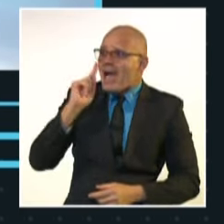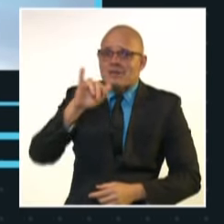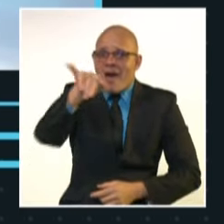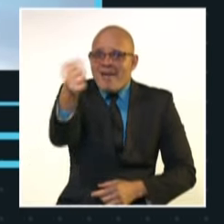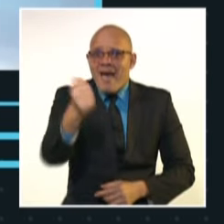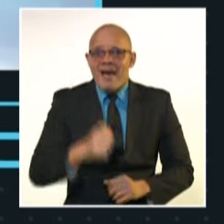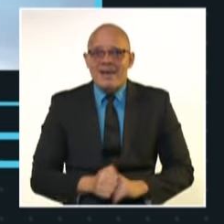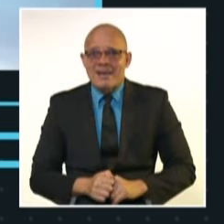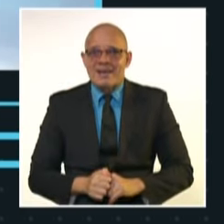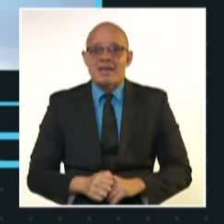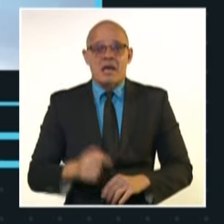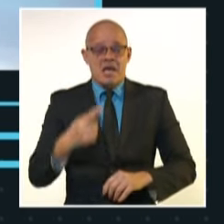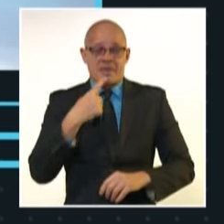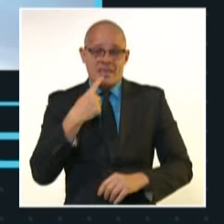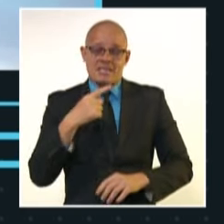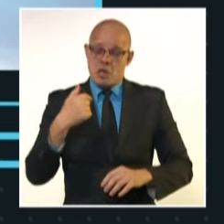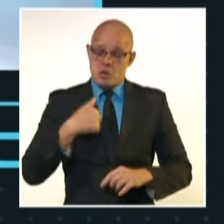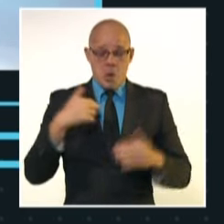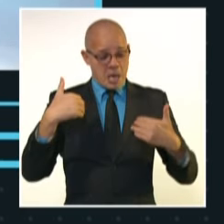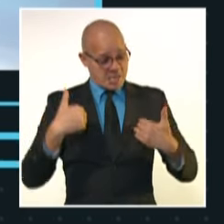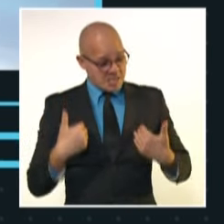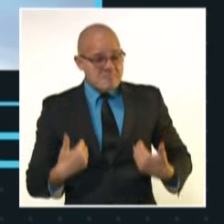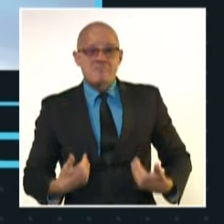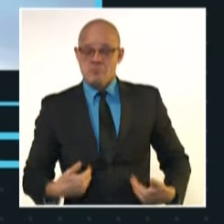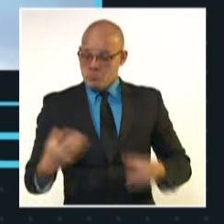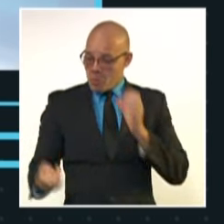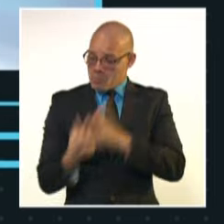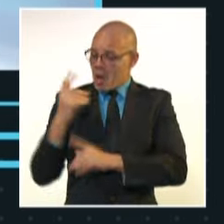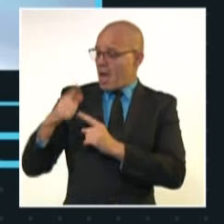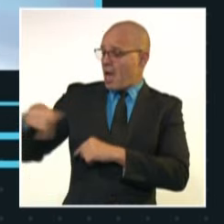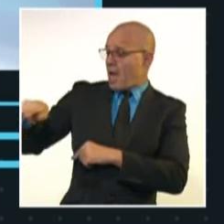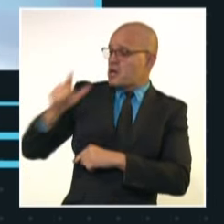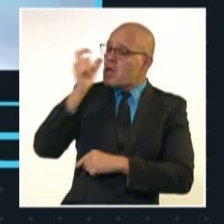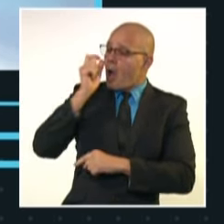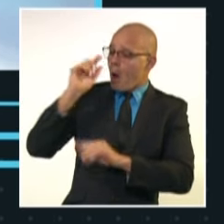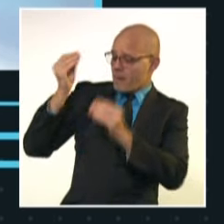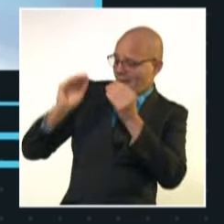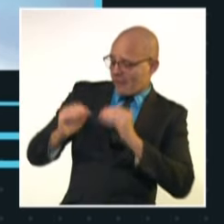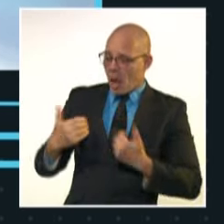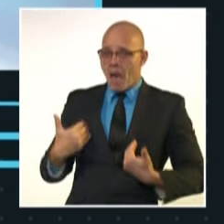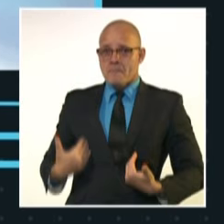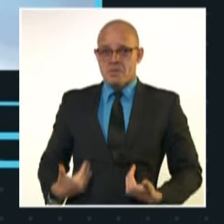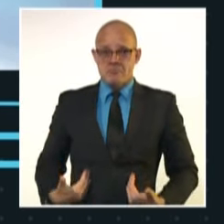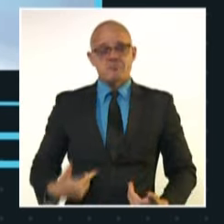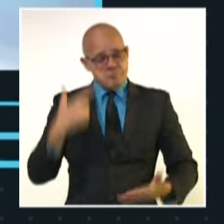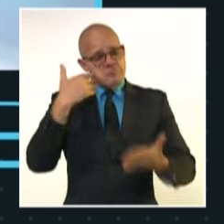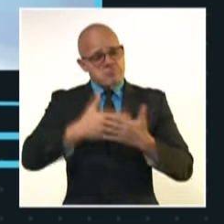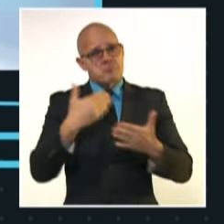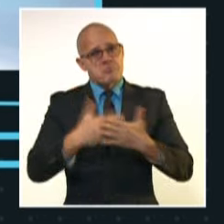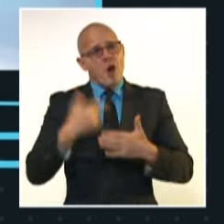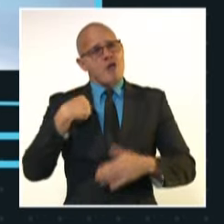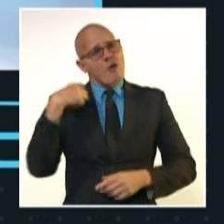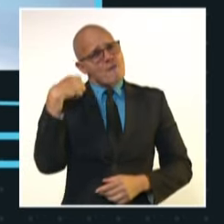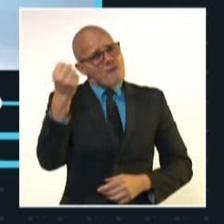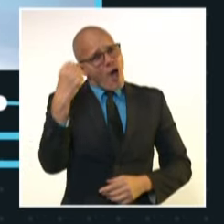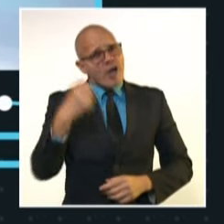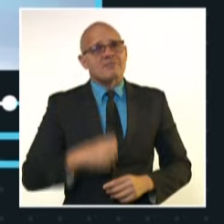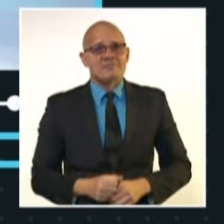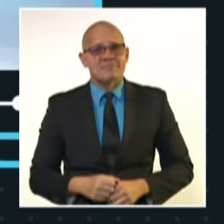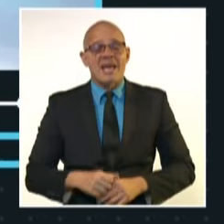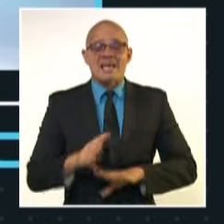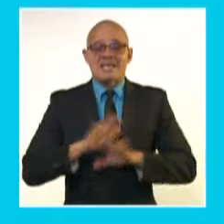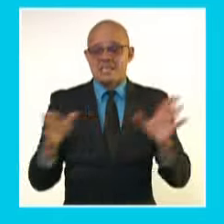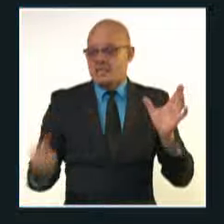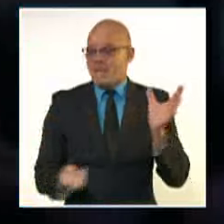el seno digital del Canal 44, como testimonio de que el futuro llegó. El NCC lo trajo en